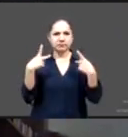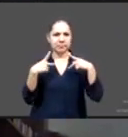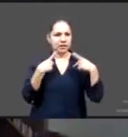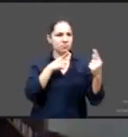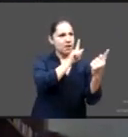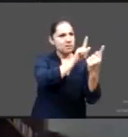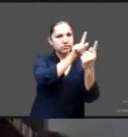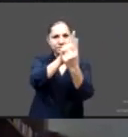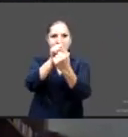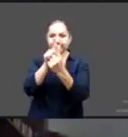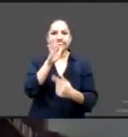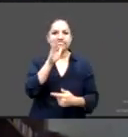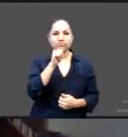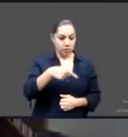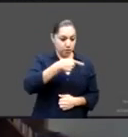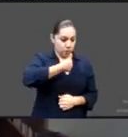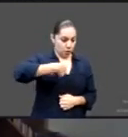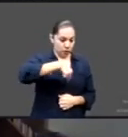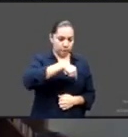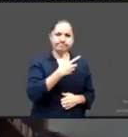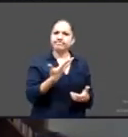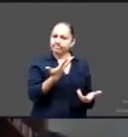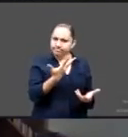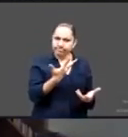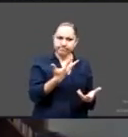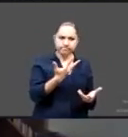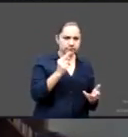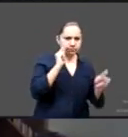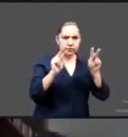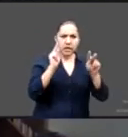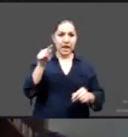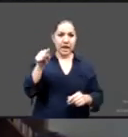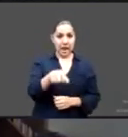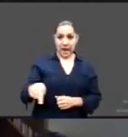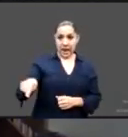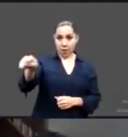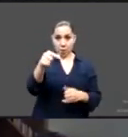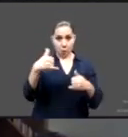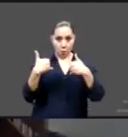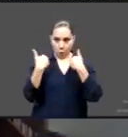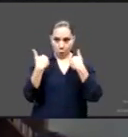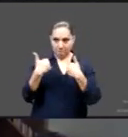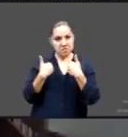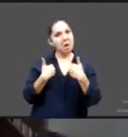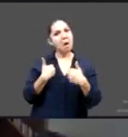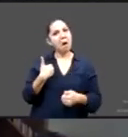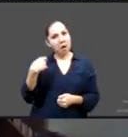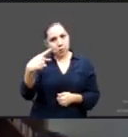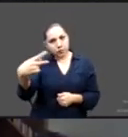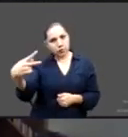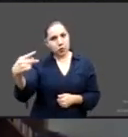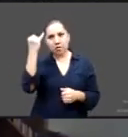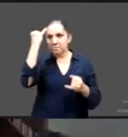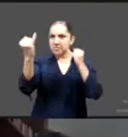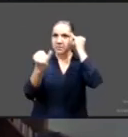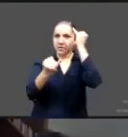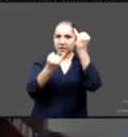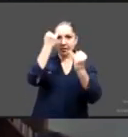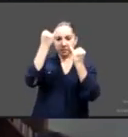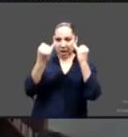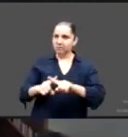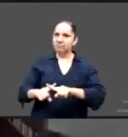jóvenes nos demostraron una forma alternativa usando la imaginación. Seguramente en sus casas, en sus ciudades,